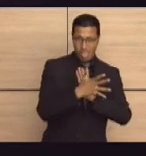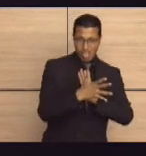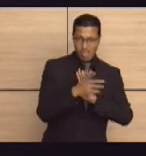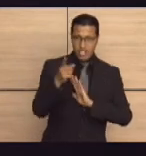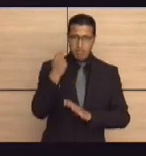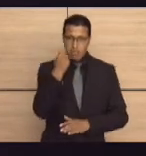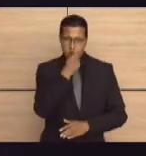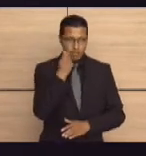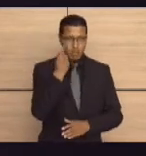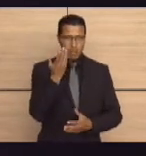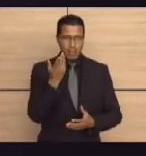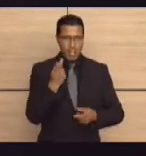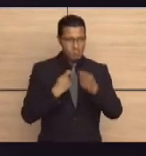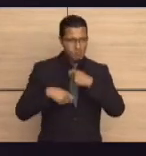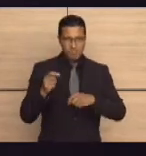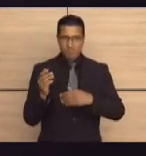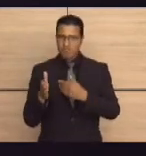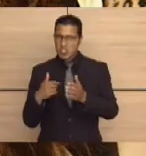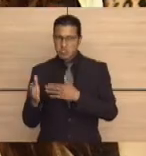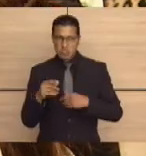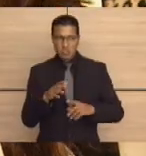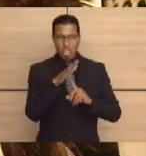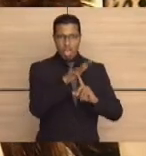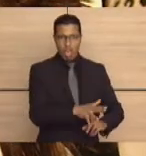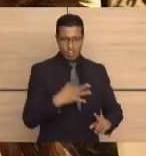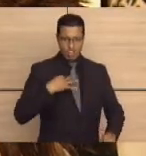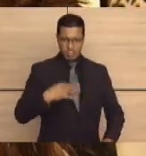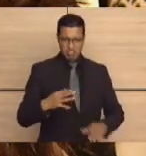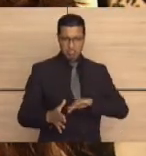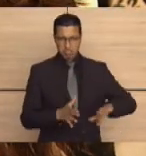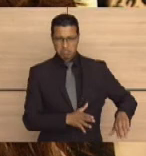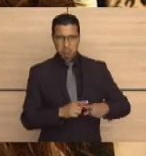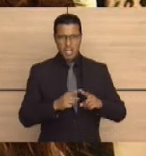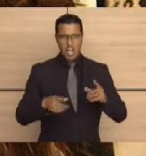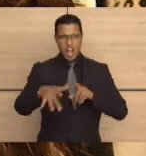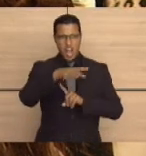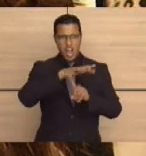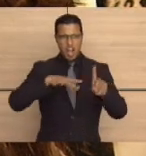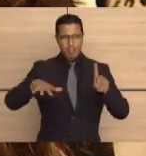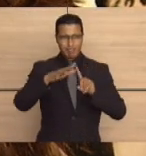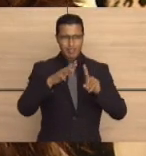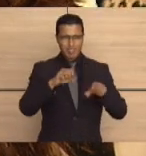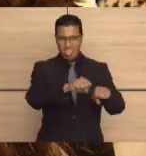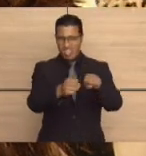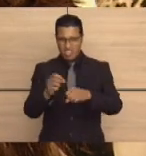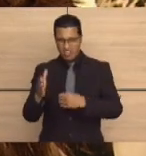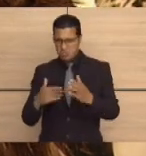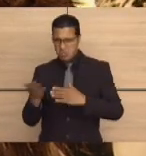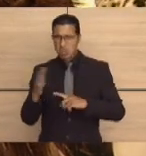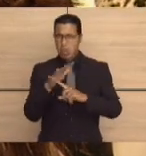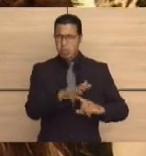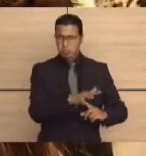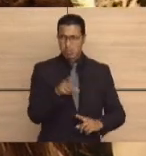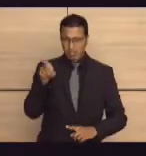dinero? ¿El dinero por encima de la ética, por encima del medio ambiente, por delante de los demás seres humanos? ¿Es el